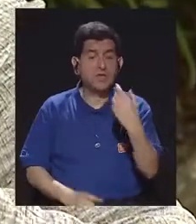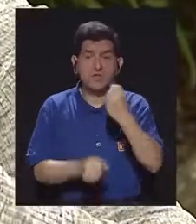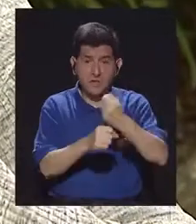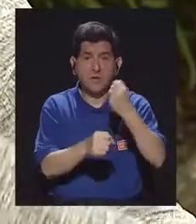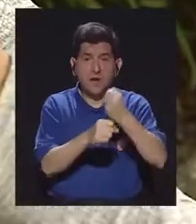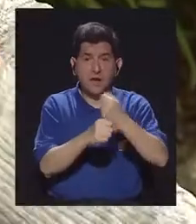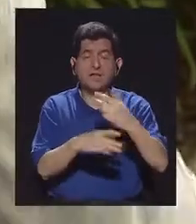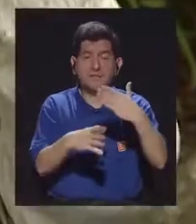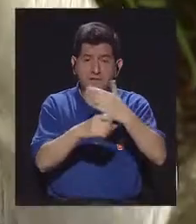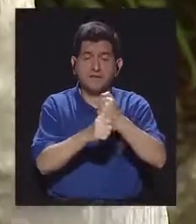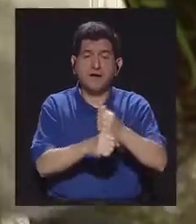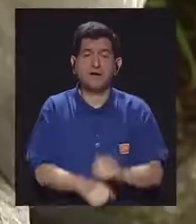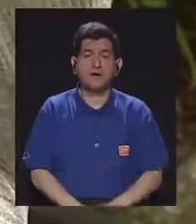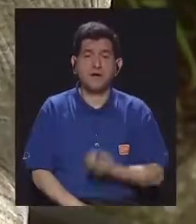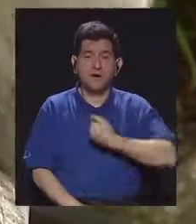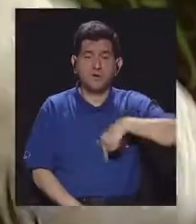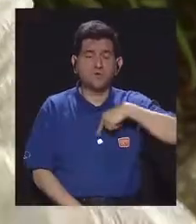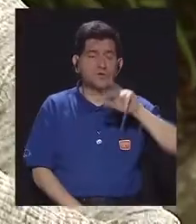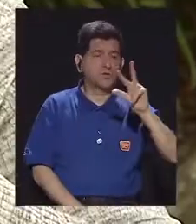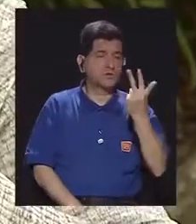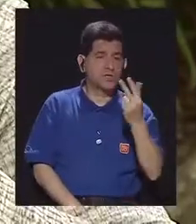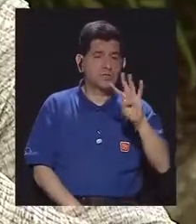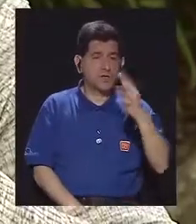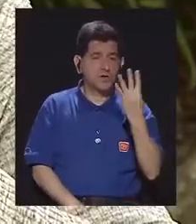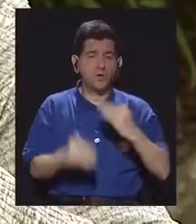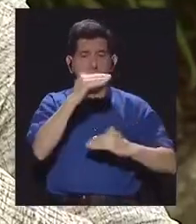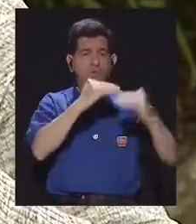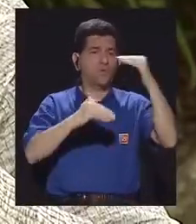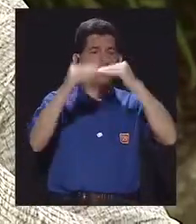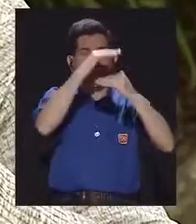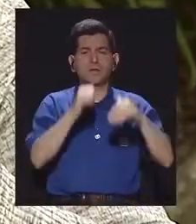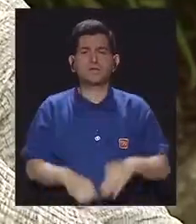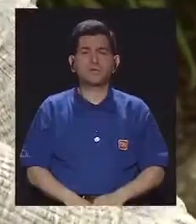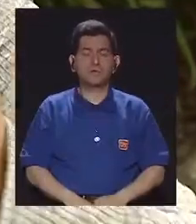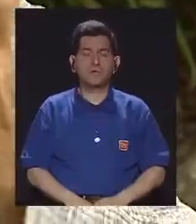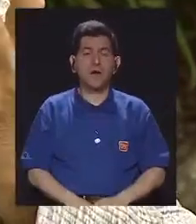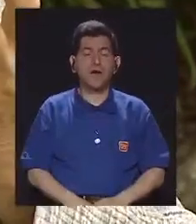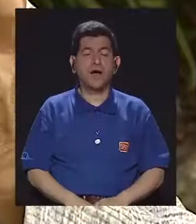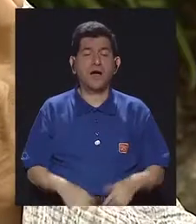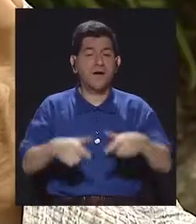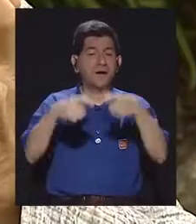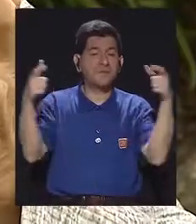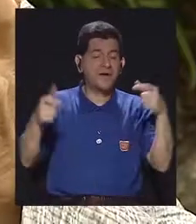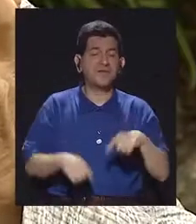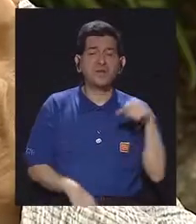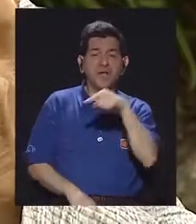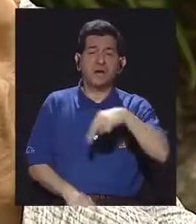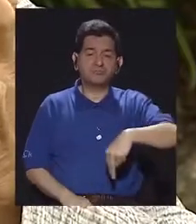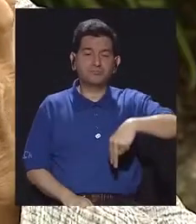porque nosotros lo hacemos, estamos en un tercero o cuarto piso y la mayoría de nosotros ocupamos el ascensor.